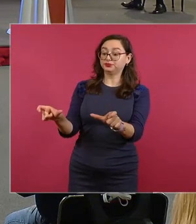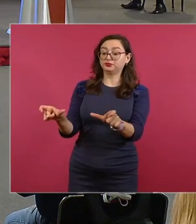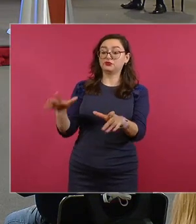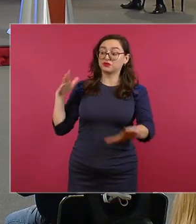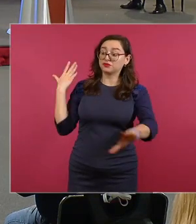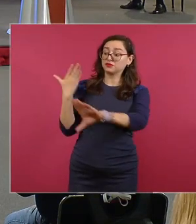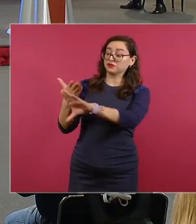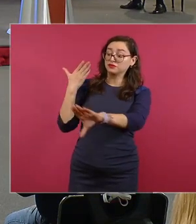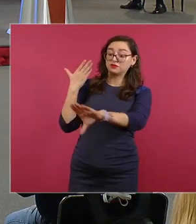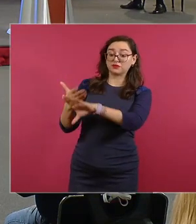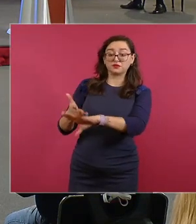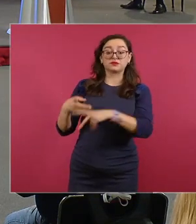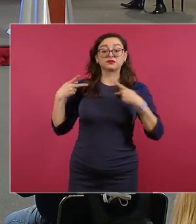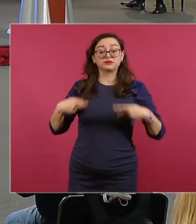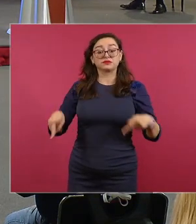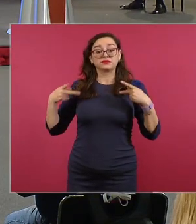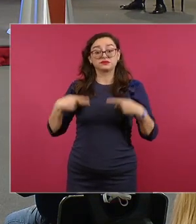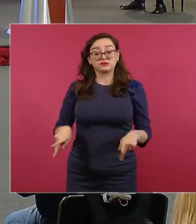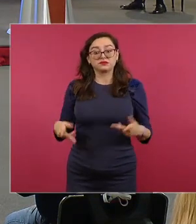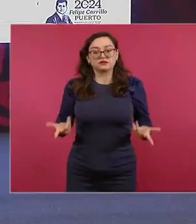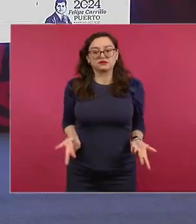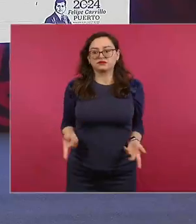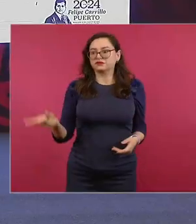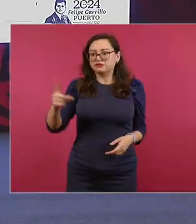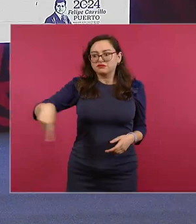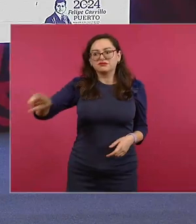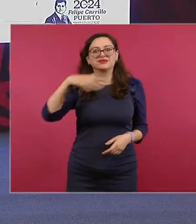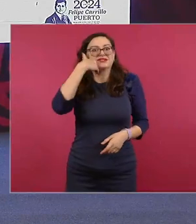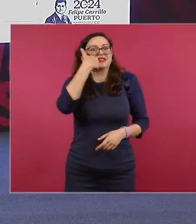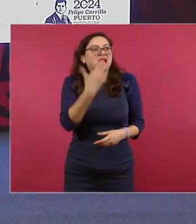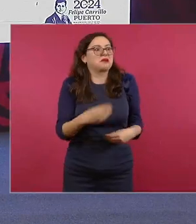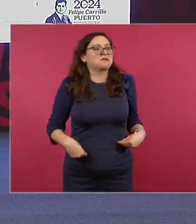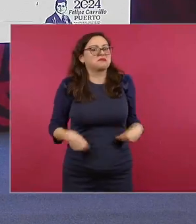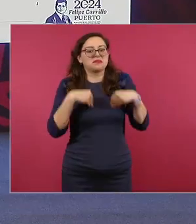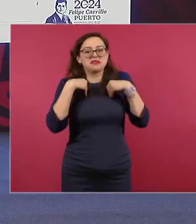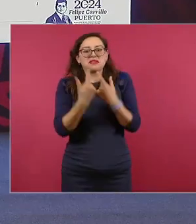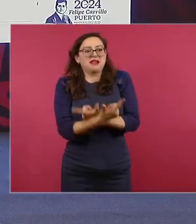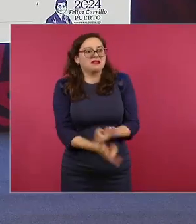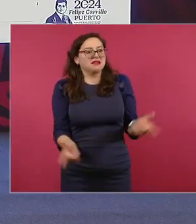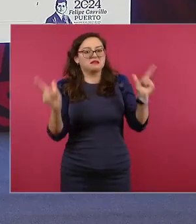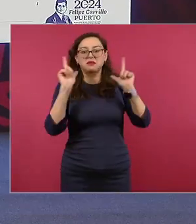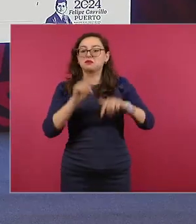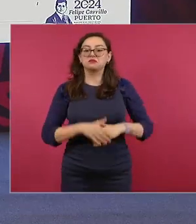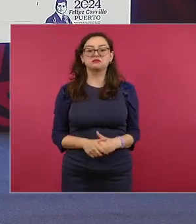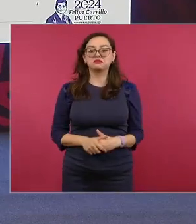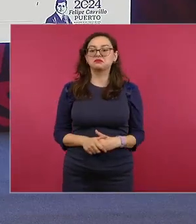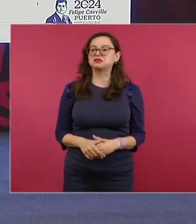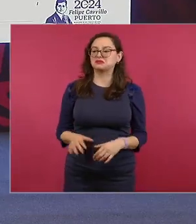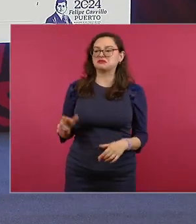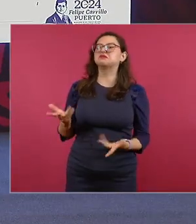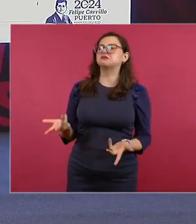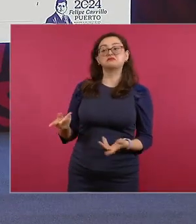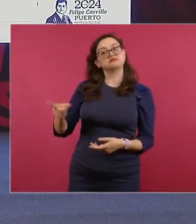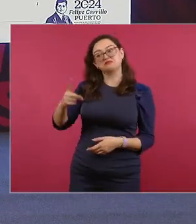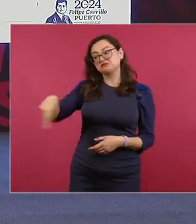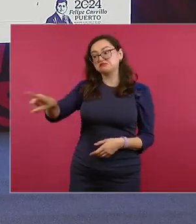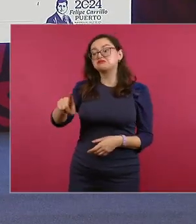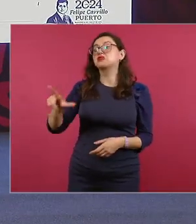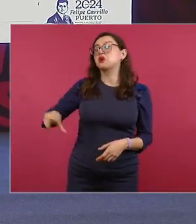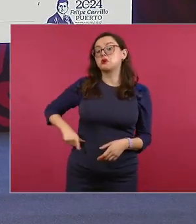para que el pueblo de Cuba, que quiere vivir ahí, que quiere ser independiente, se le voltee a sus